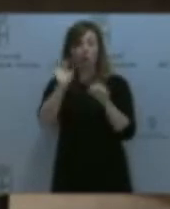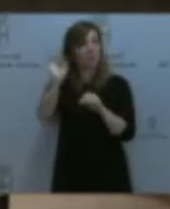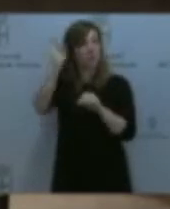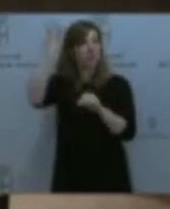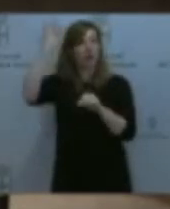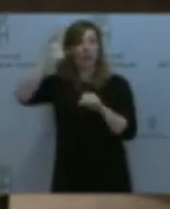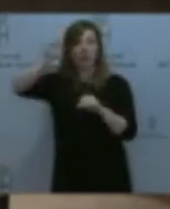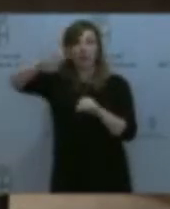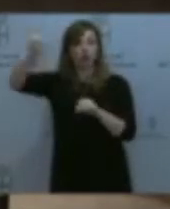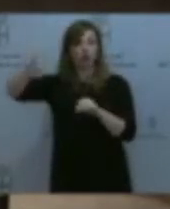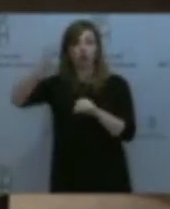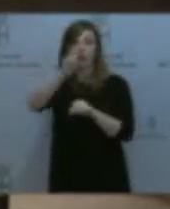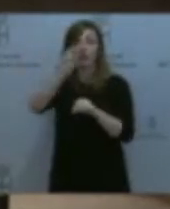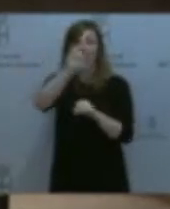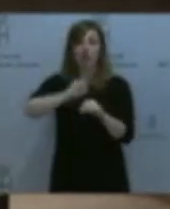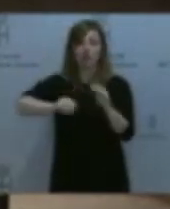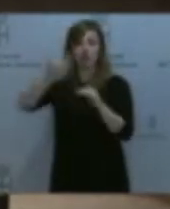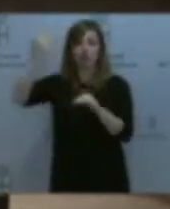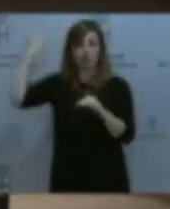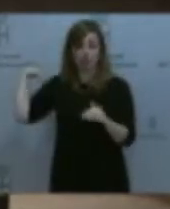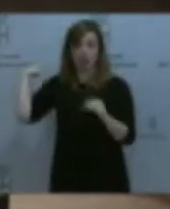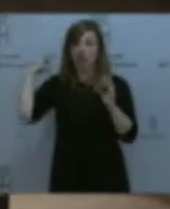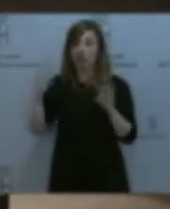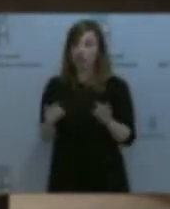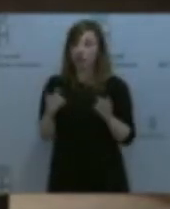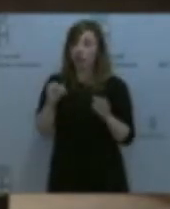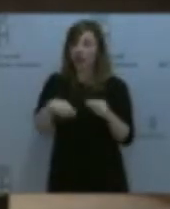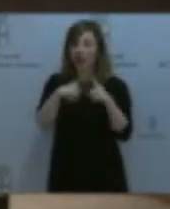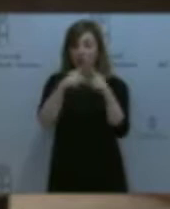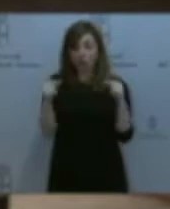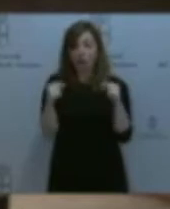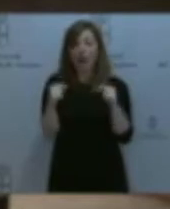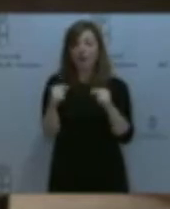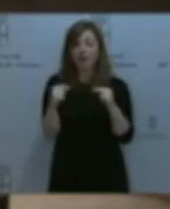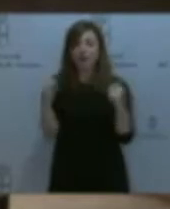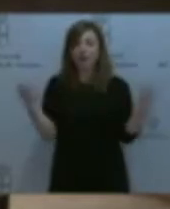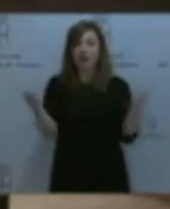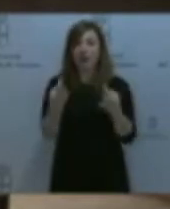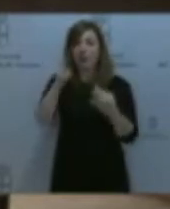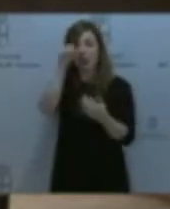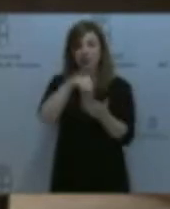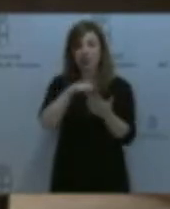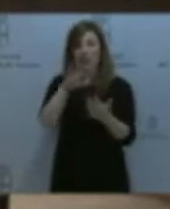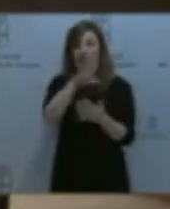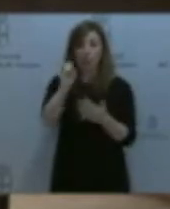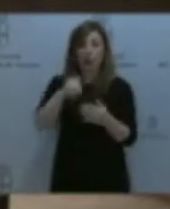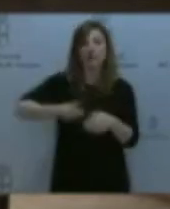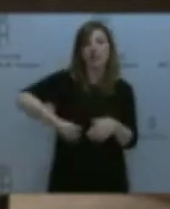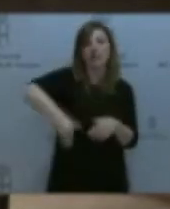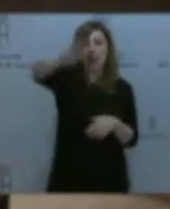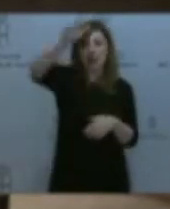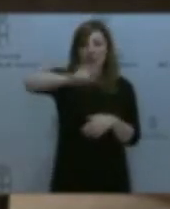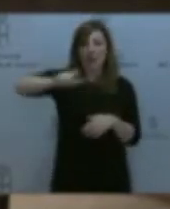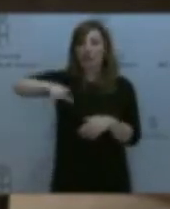país 20 años antes. Si nada cambia en Asturias, nos encontraremos con que en 2050, si la gente joven no